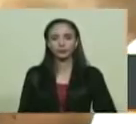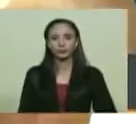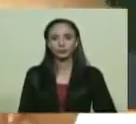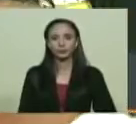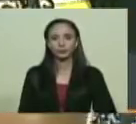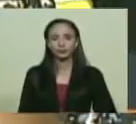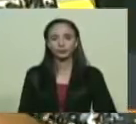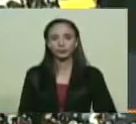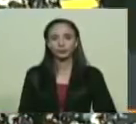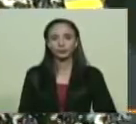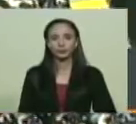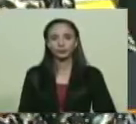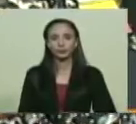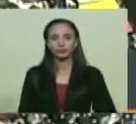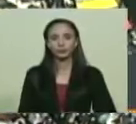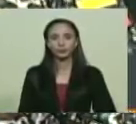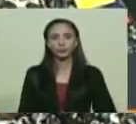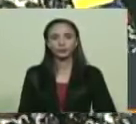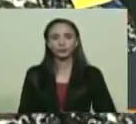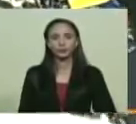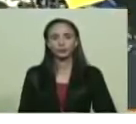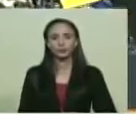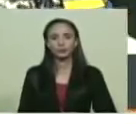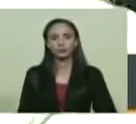Jefe, permiso para retirarme. Autorizado.